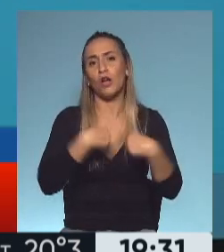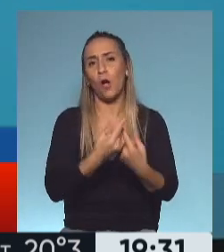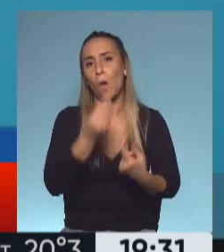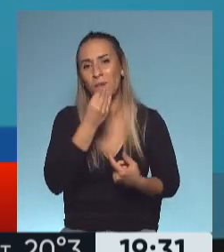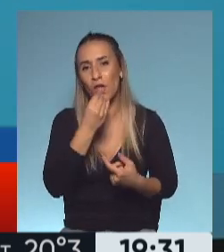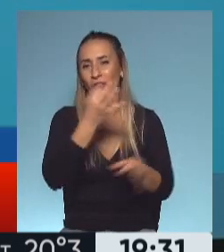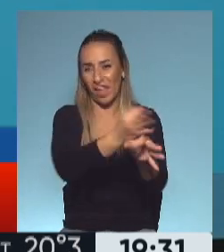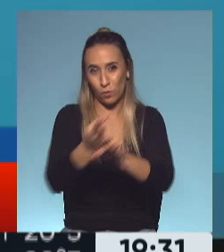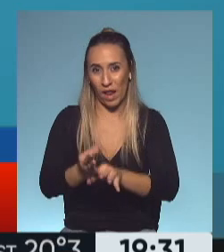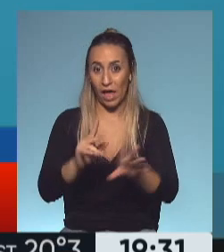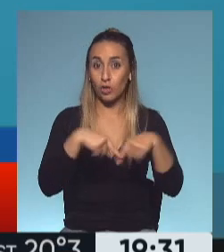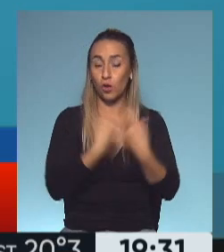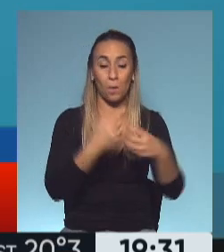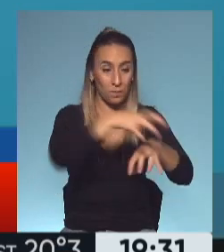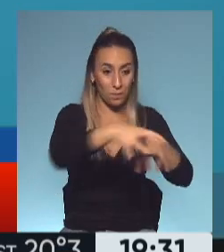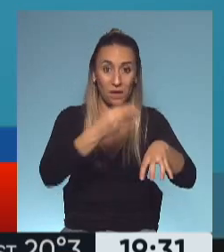lo conoce,